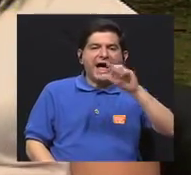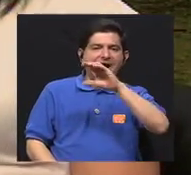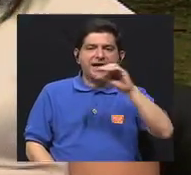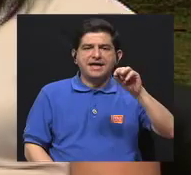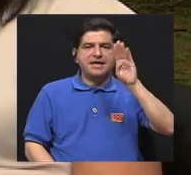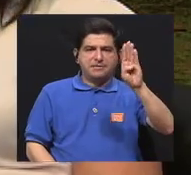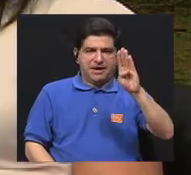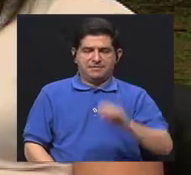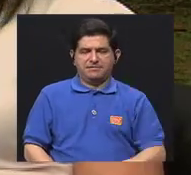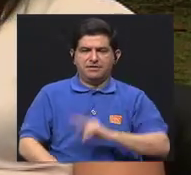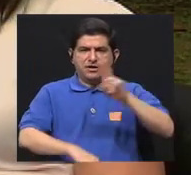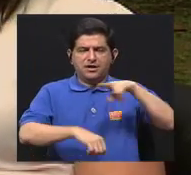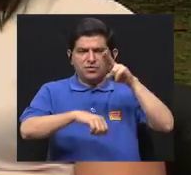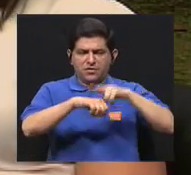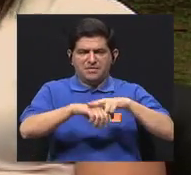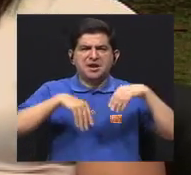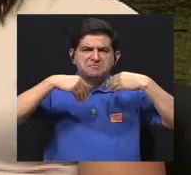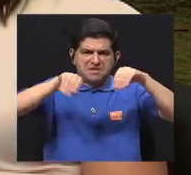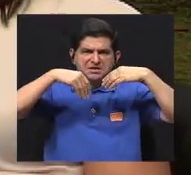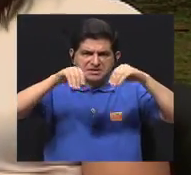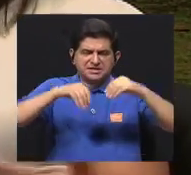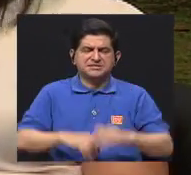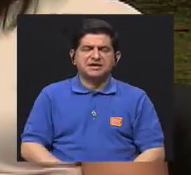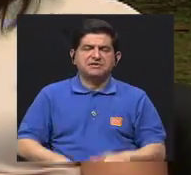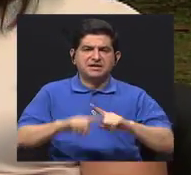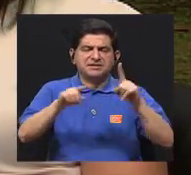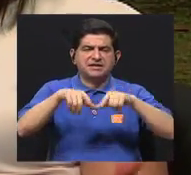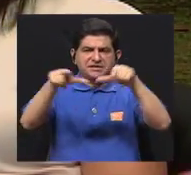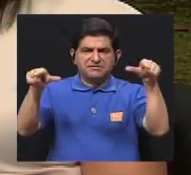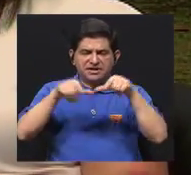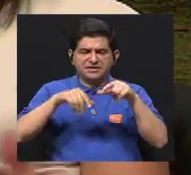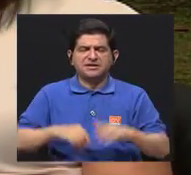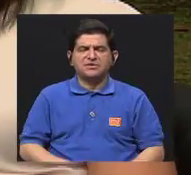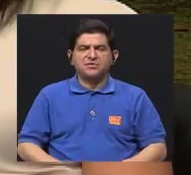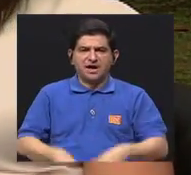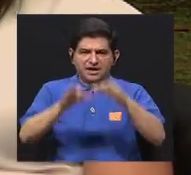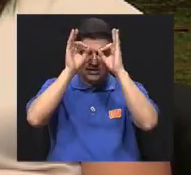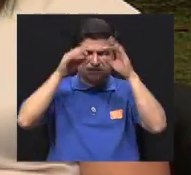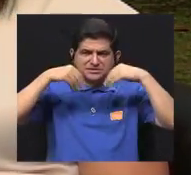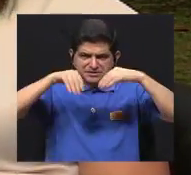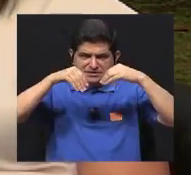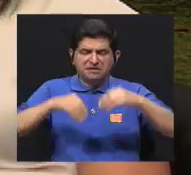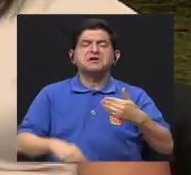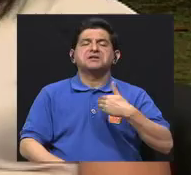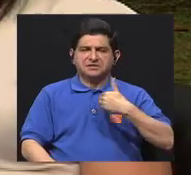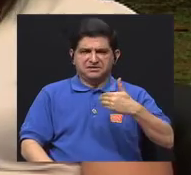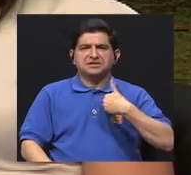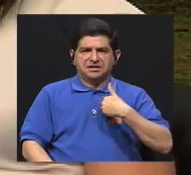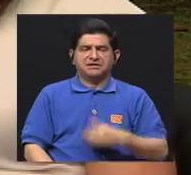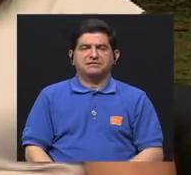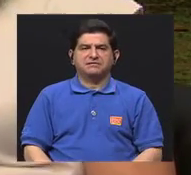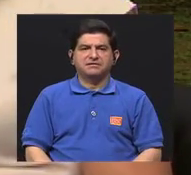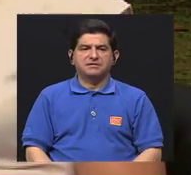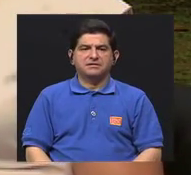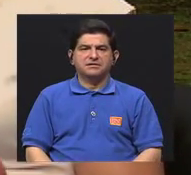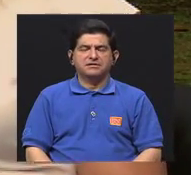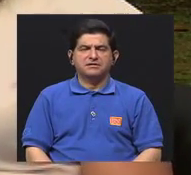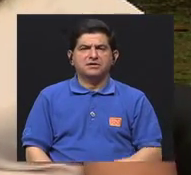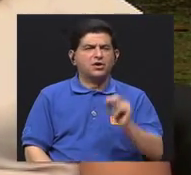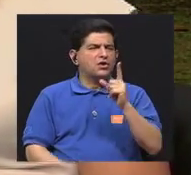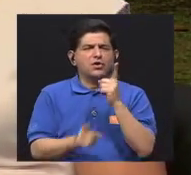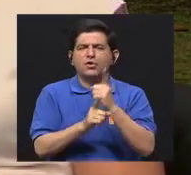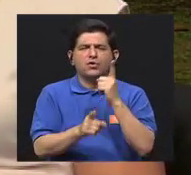y B. Que usualmente los lentes que se venden en las ópticas del país lo tienen. Y los que no